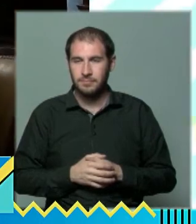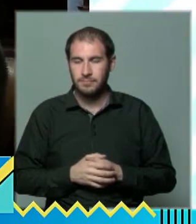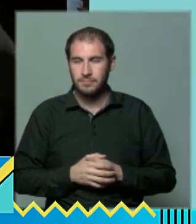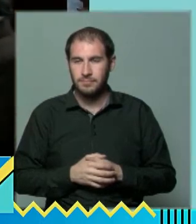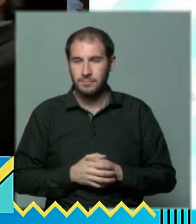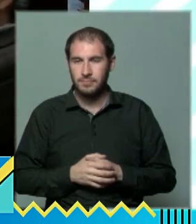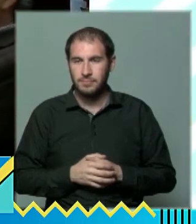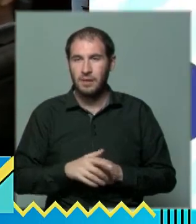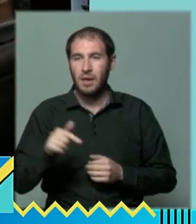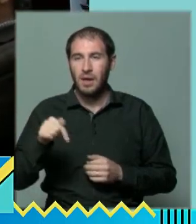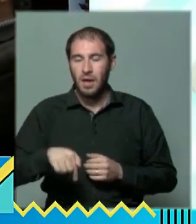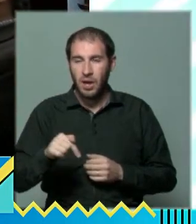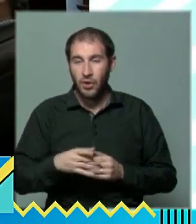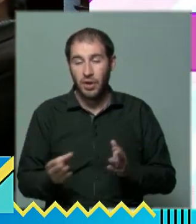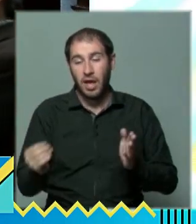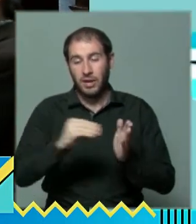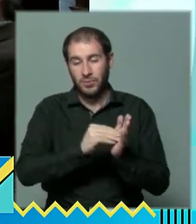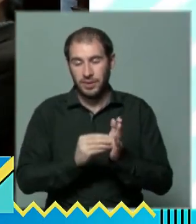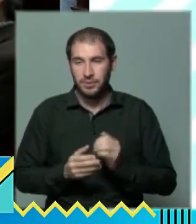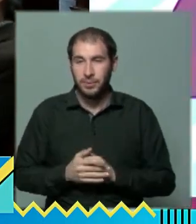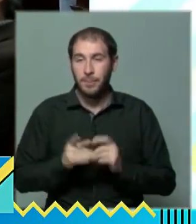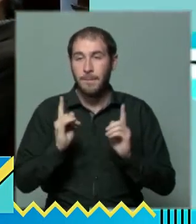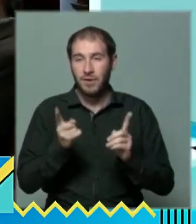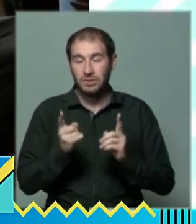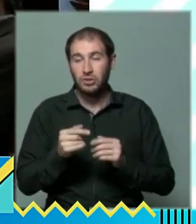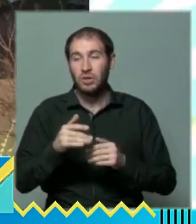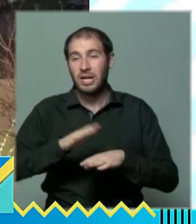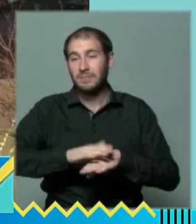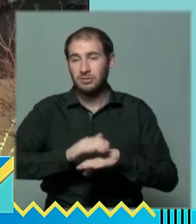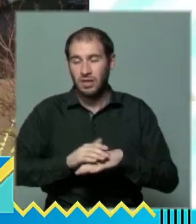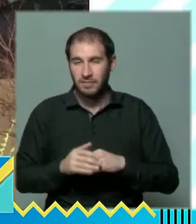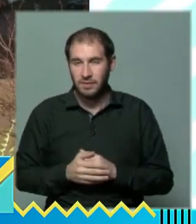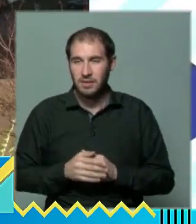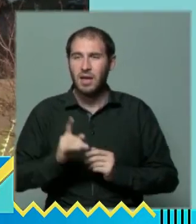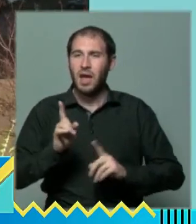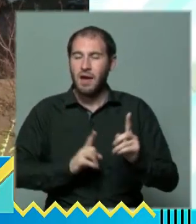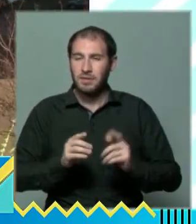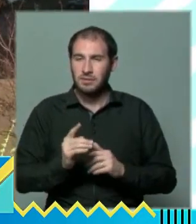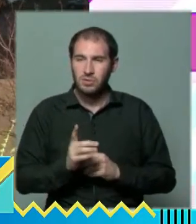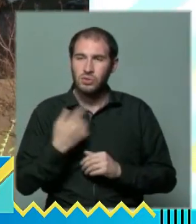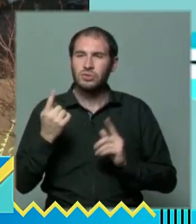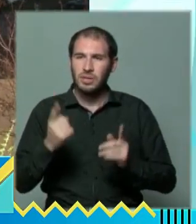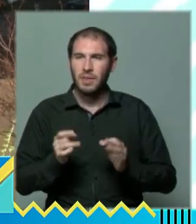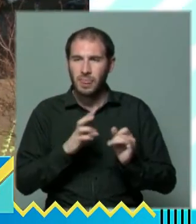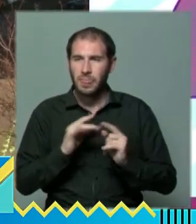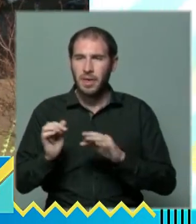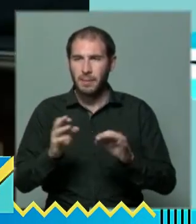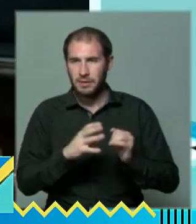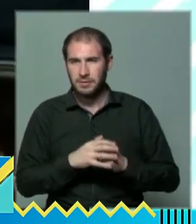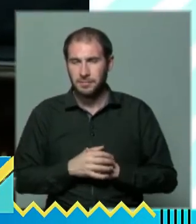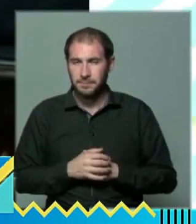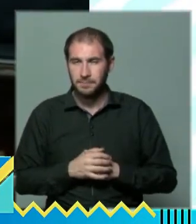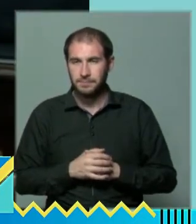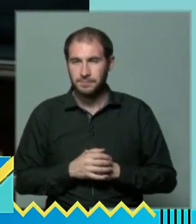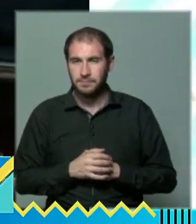que hoy se ha incluido al docente y a las autoridades, que por ahí nosotros también fue un debate de decir,